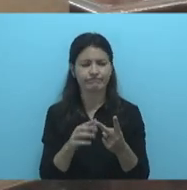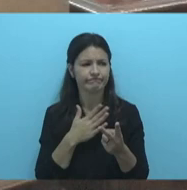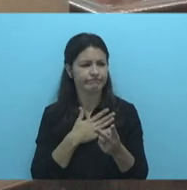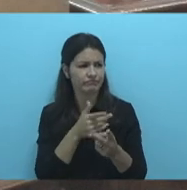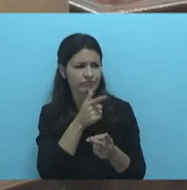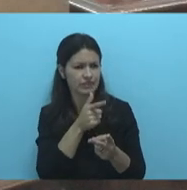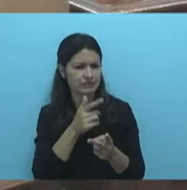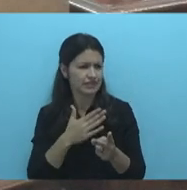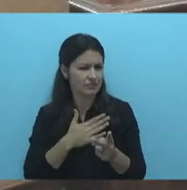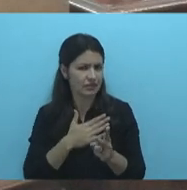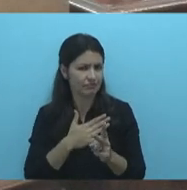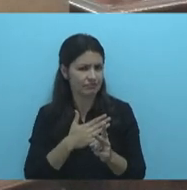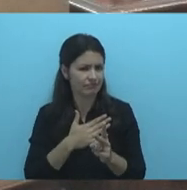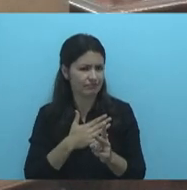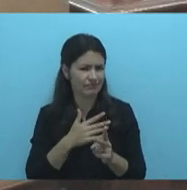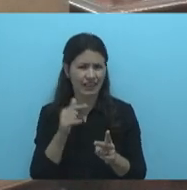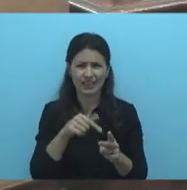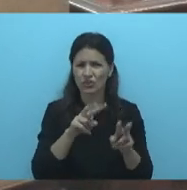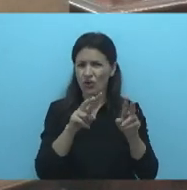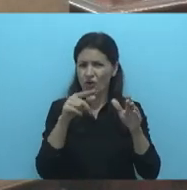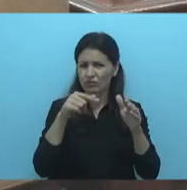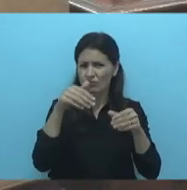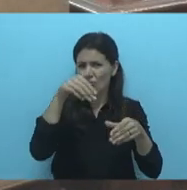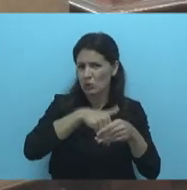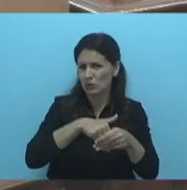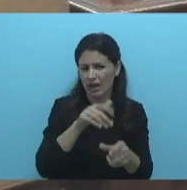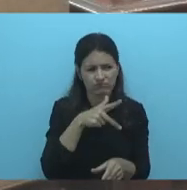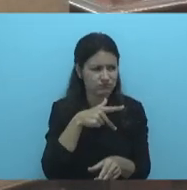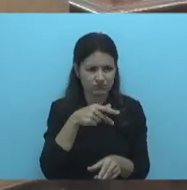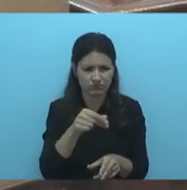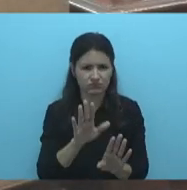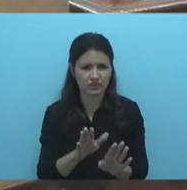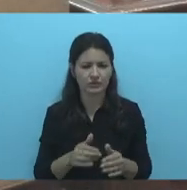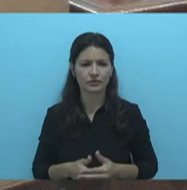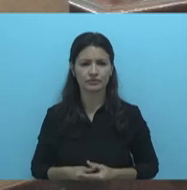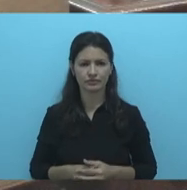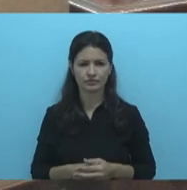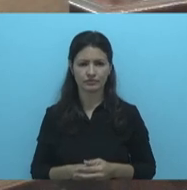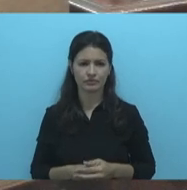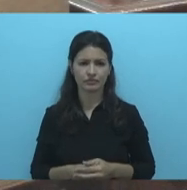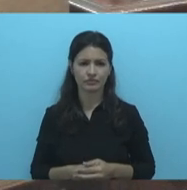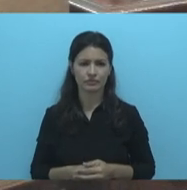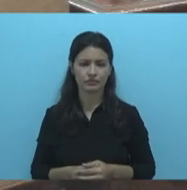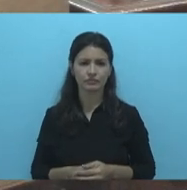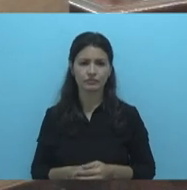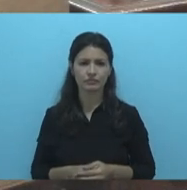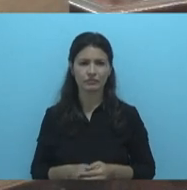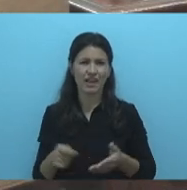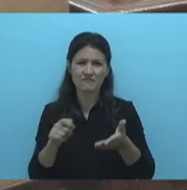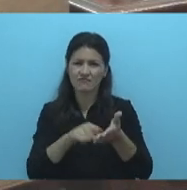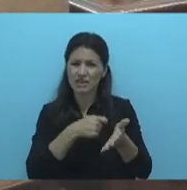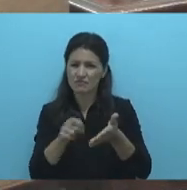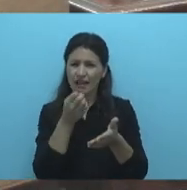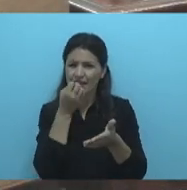Bien. Me atrevo a decir que no corresponde que el señor presidente vote, firme